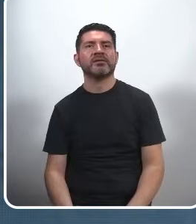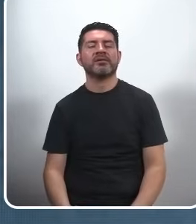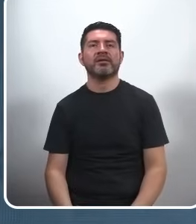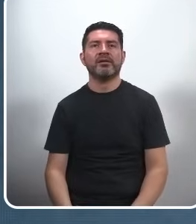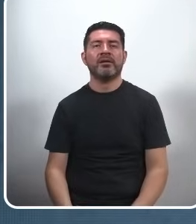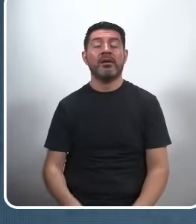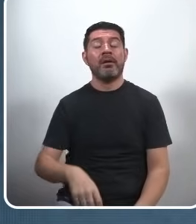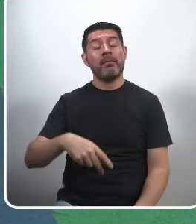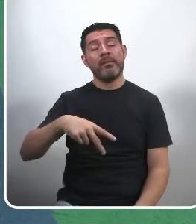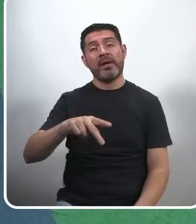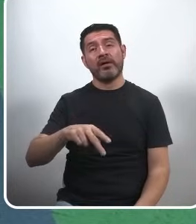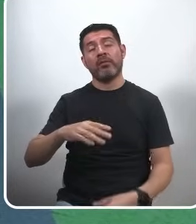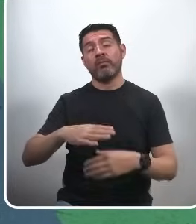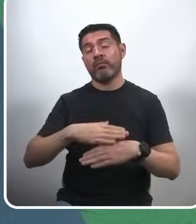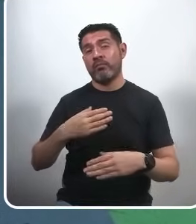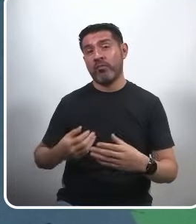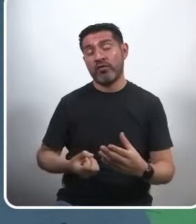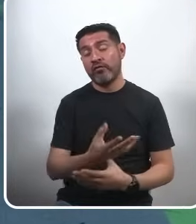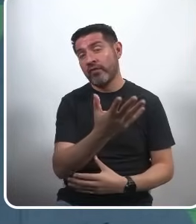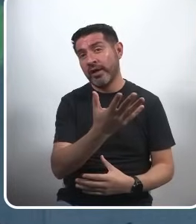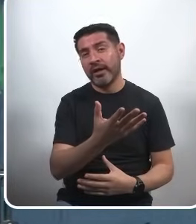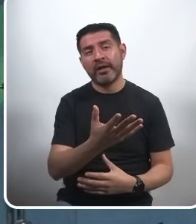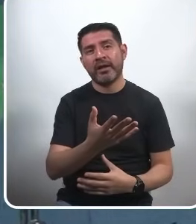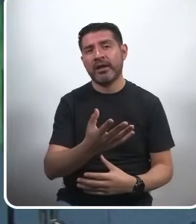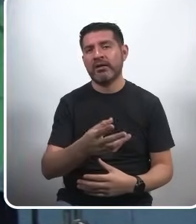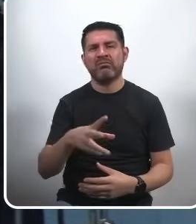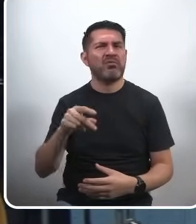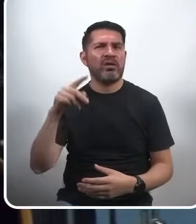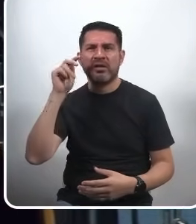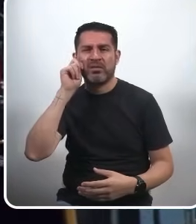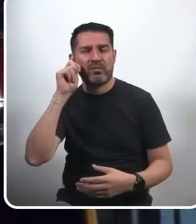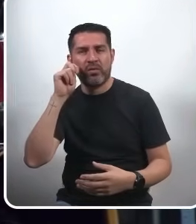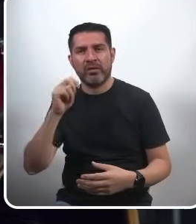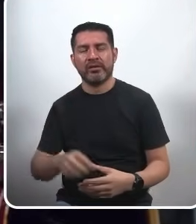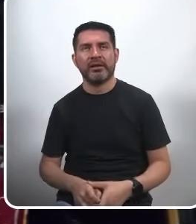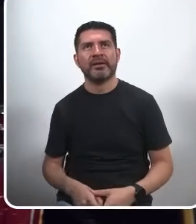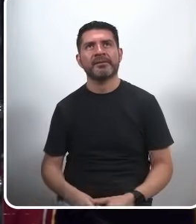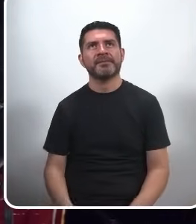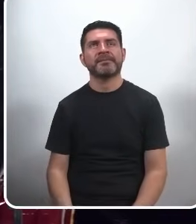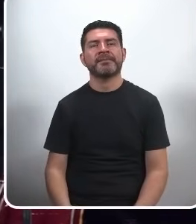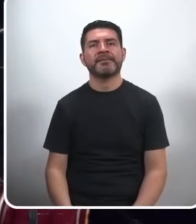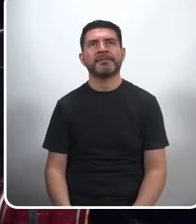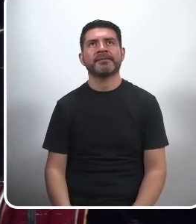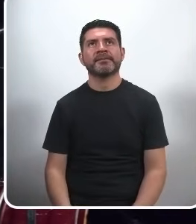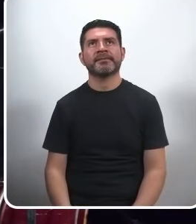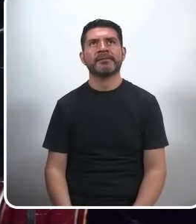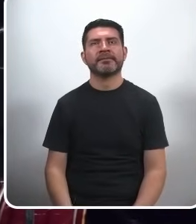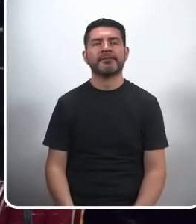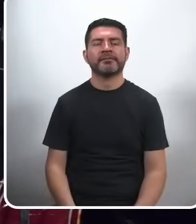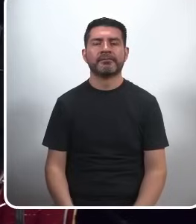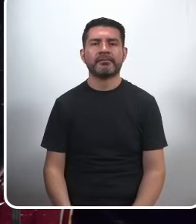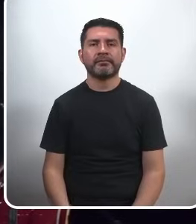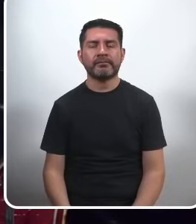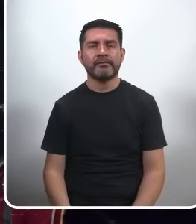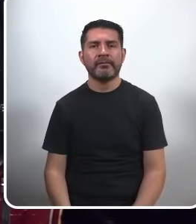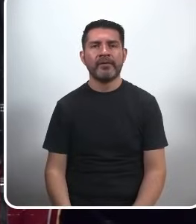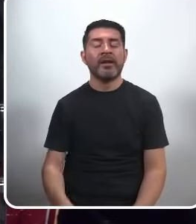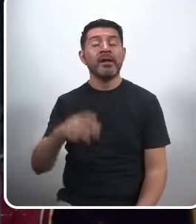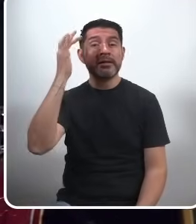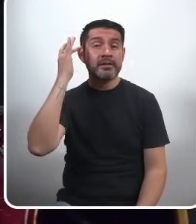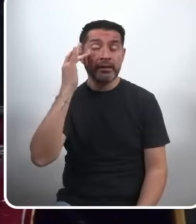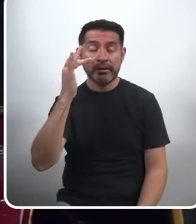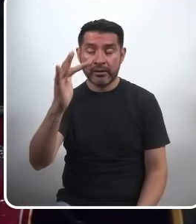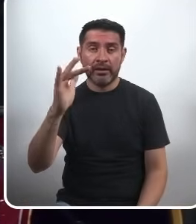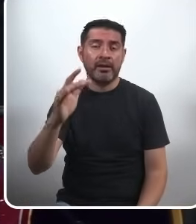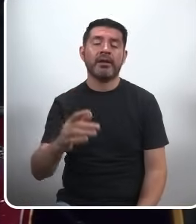no hay santidad, porque santidad significa te ha cambiado el corazón hacia esa persona. No sé si me explico acá. Santidad es no solo